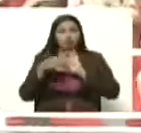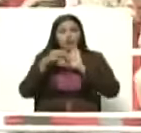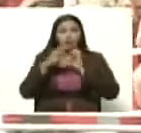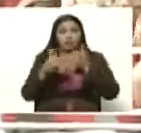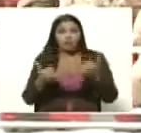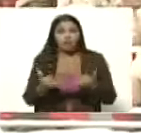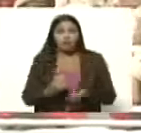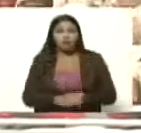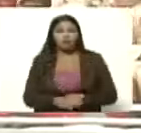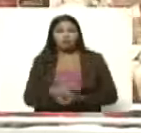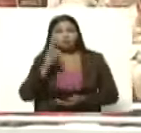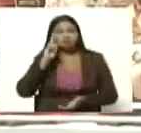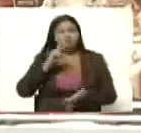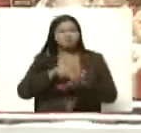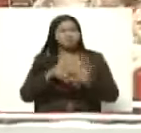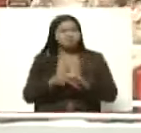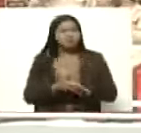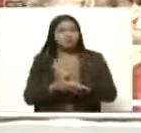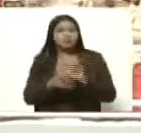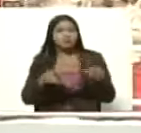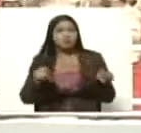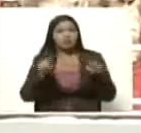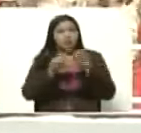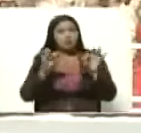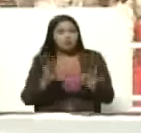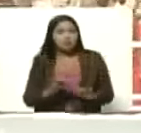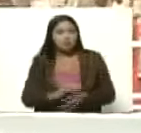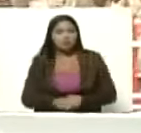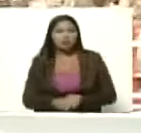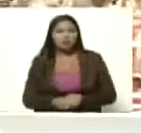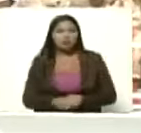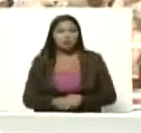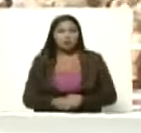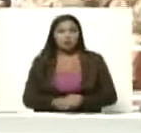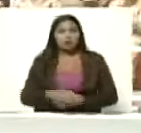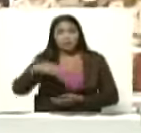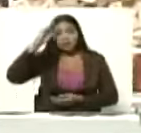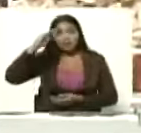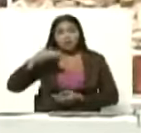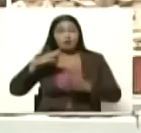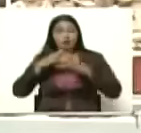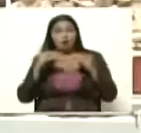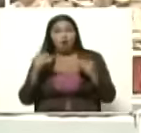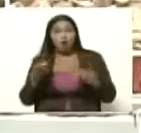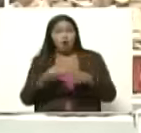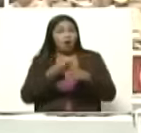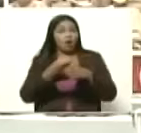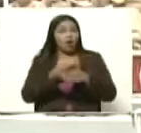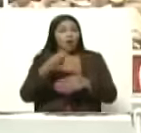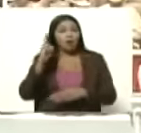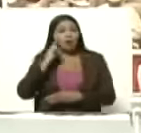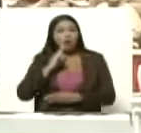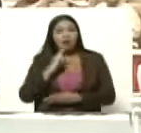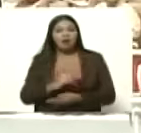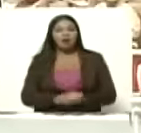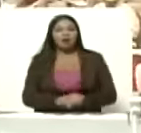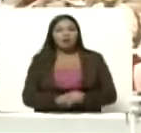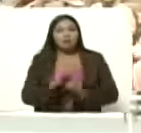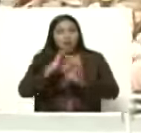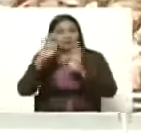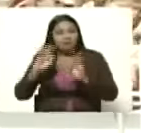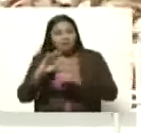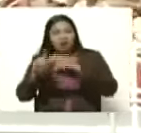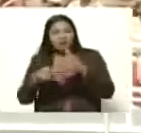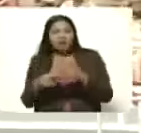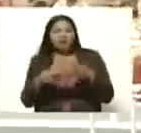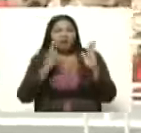están presentes también el alto mando militar el alto mando del gobierno bolivariano así como también